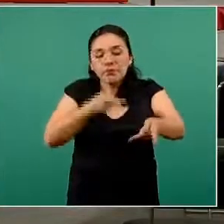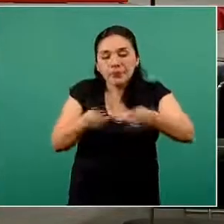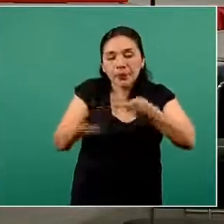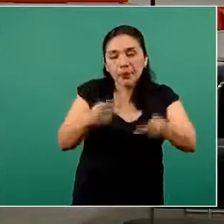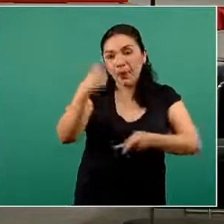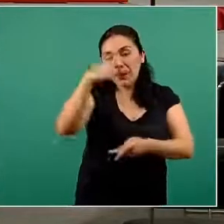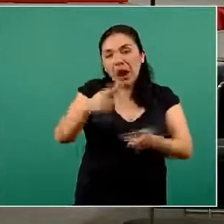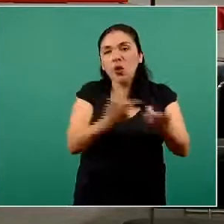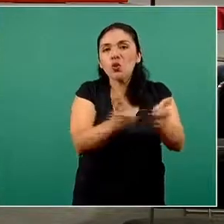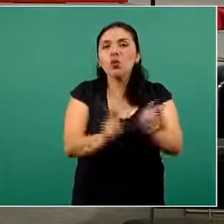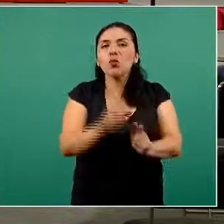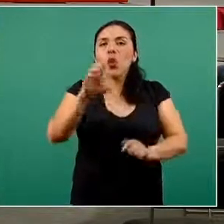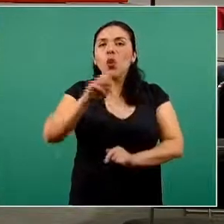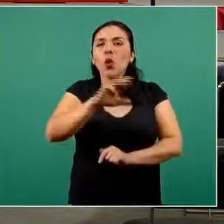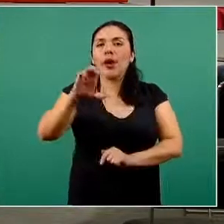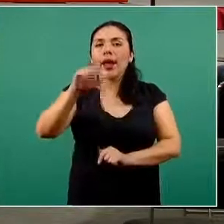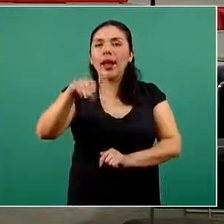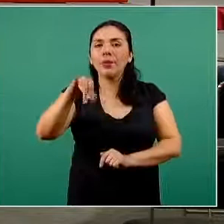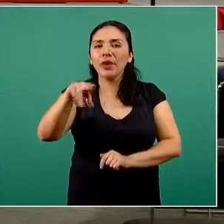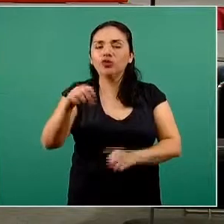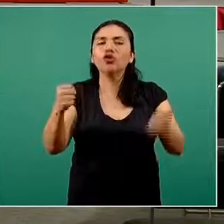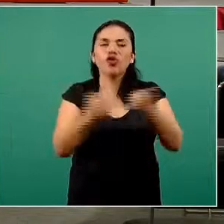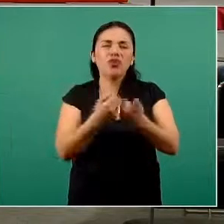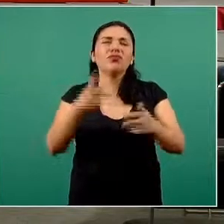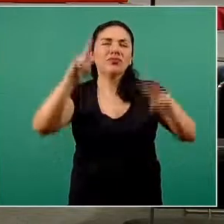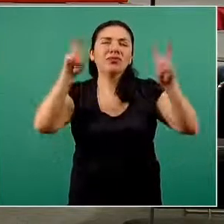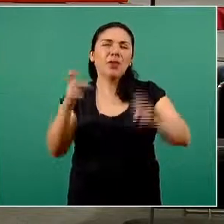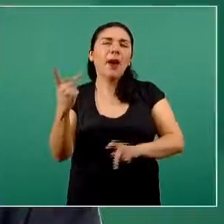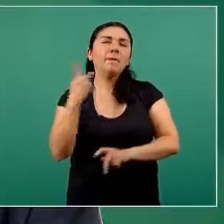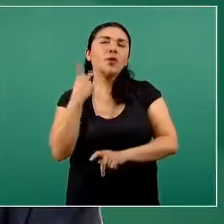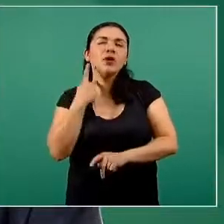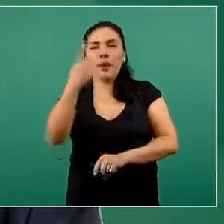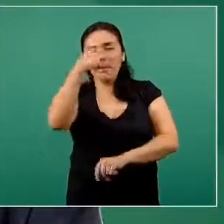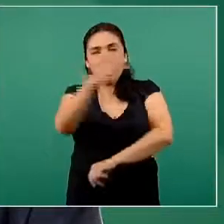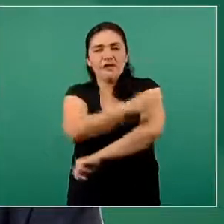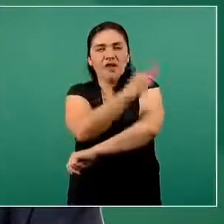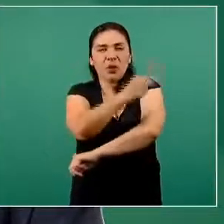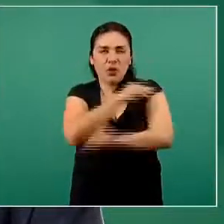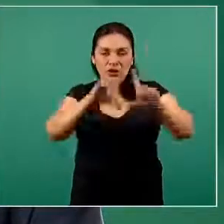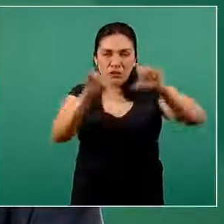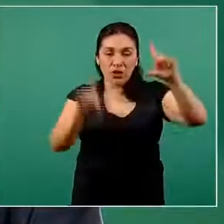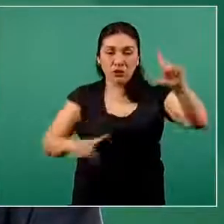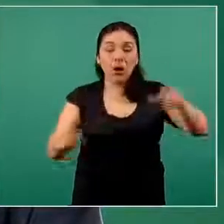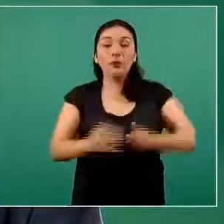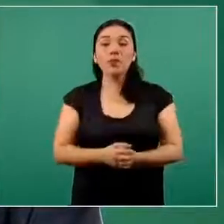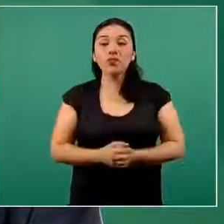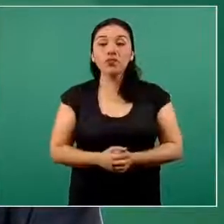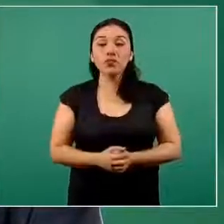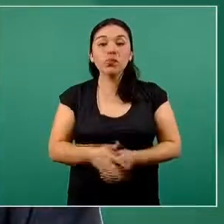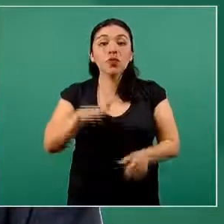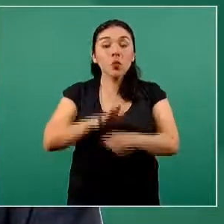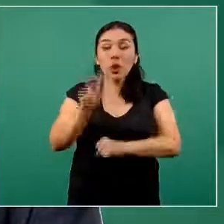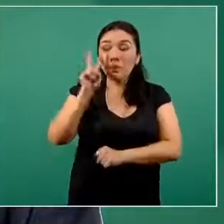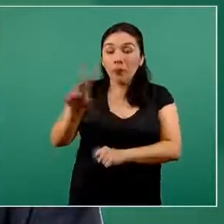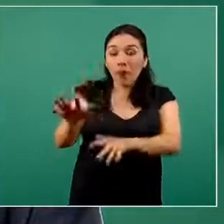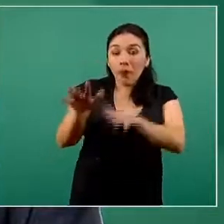estrategia Correcaminos o de la política de vacunación del operativo Correcaminos. Y lo que destacamos cada vez, y es